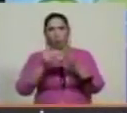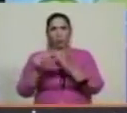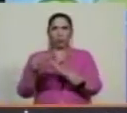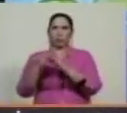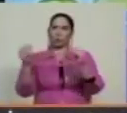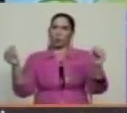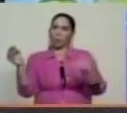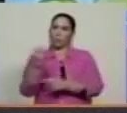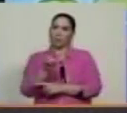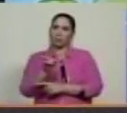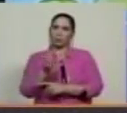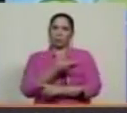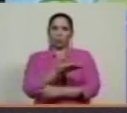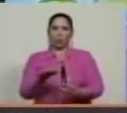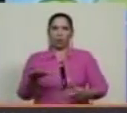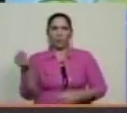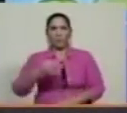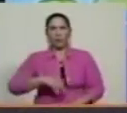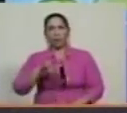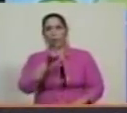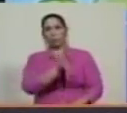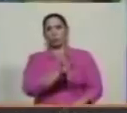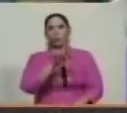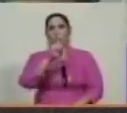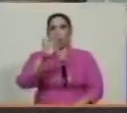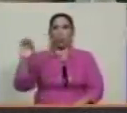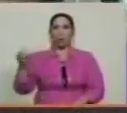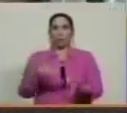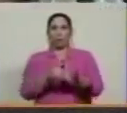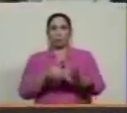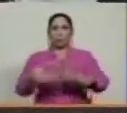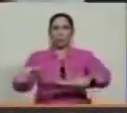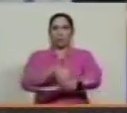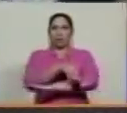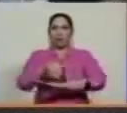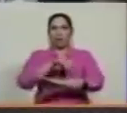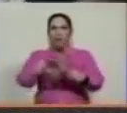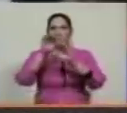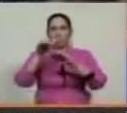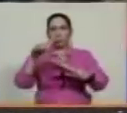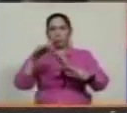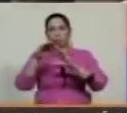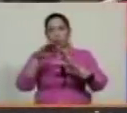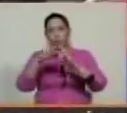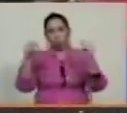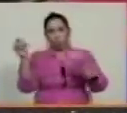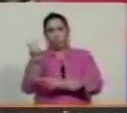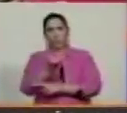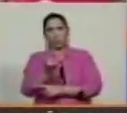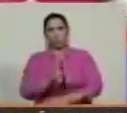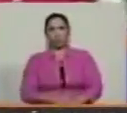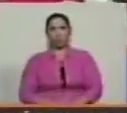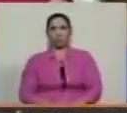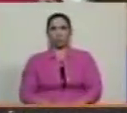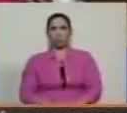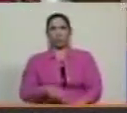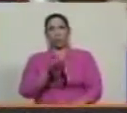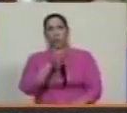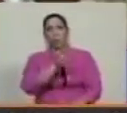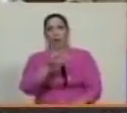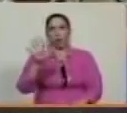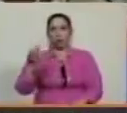toda Venezuela, más de 240.000 calles en todo el territorio nacional. Más de